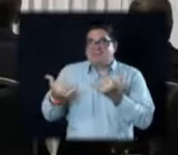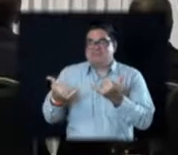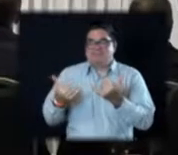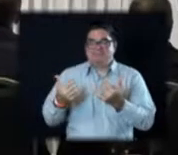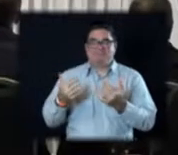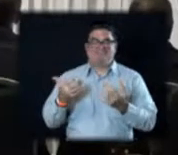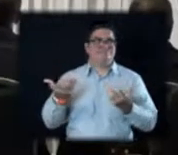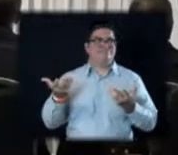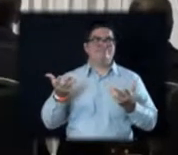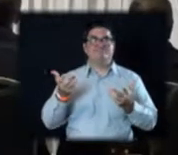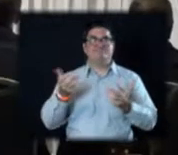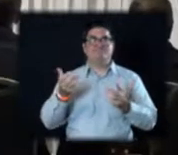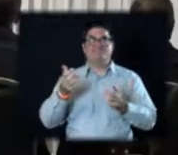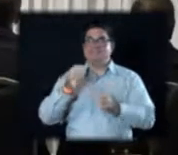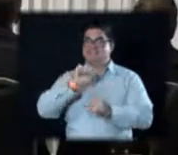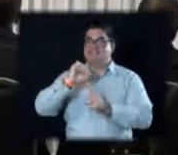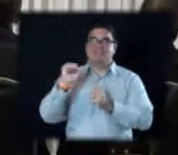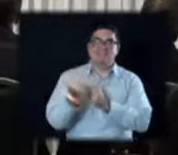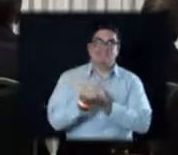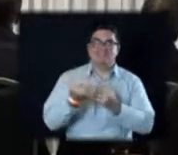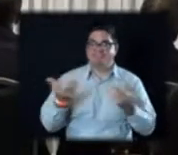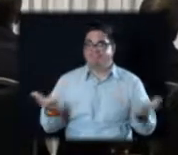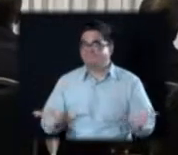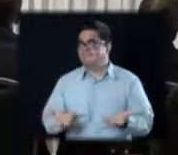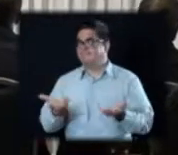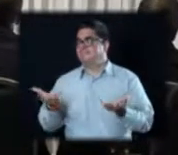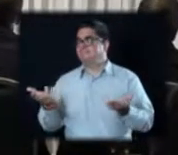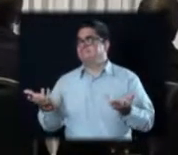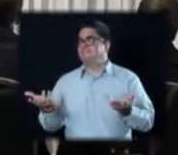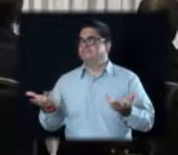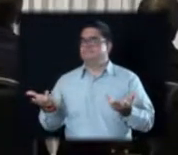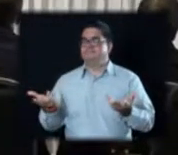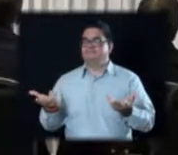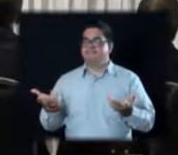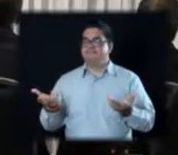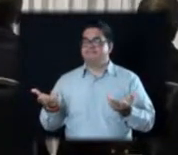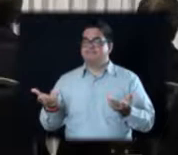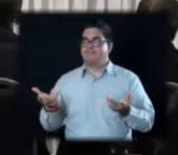estas prácticas que crearon